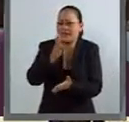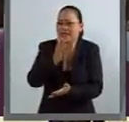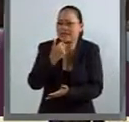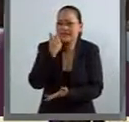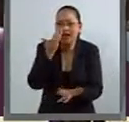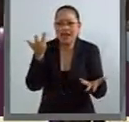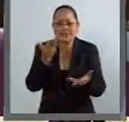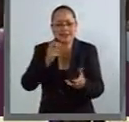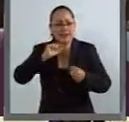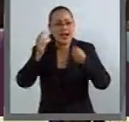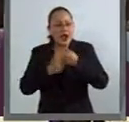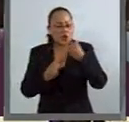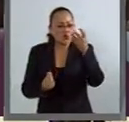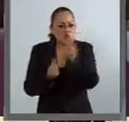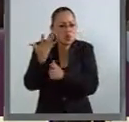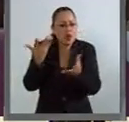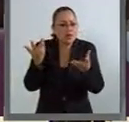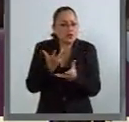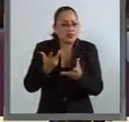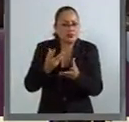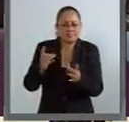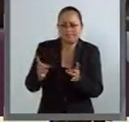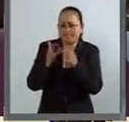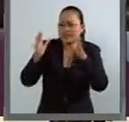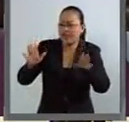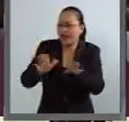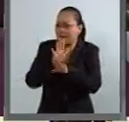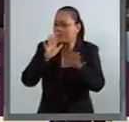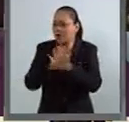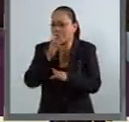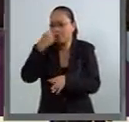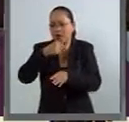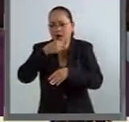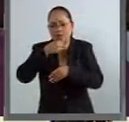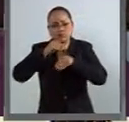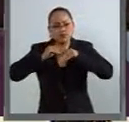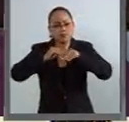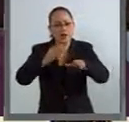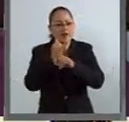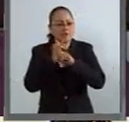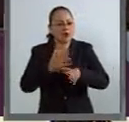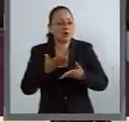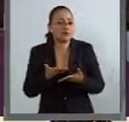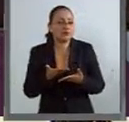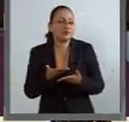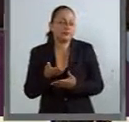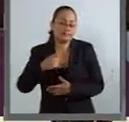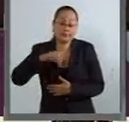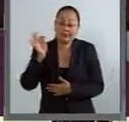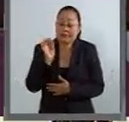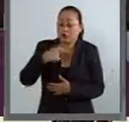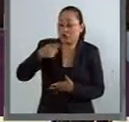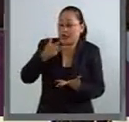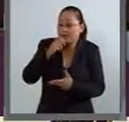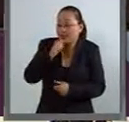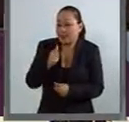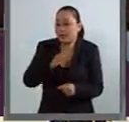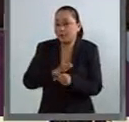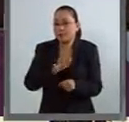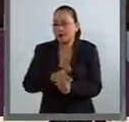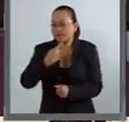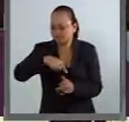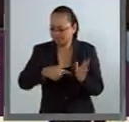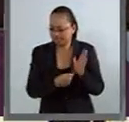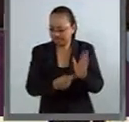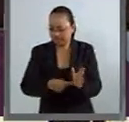a hacer cosas innovadoras, distintas para comunicar, pues tampoco vamos a dar a conocer como